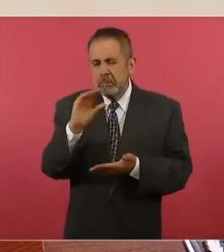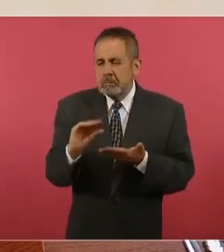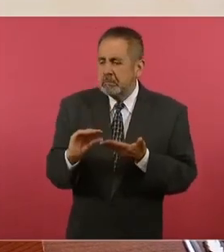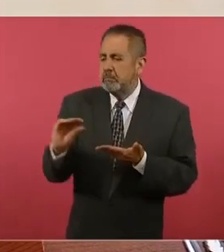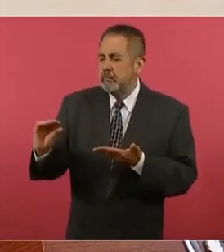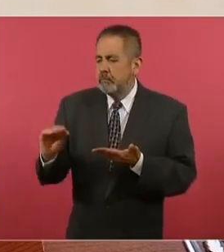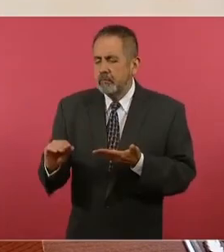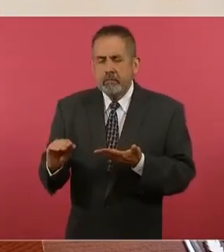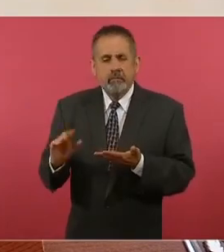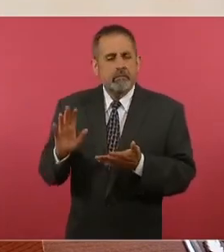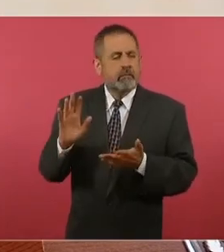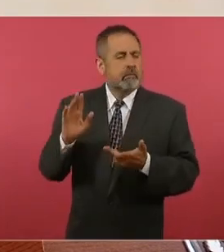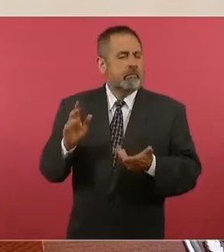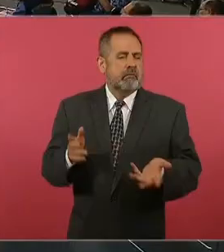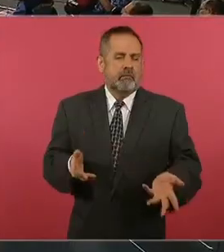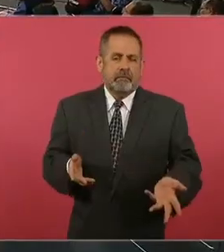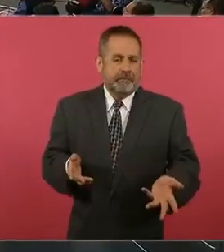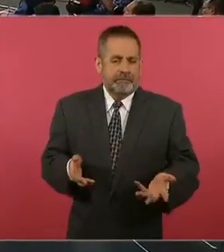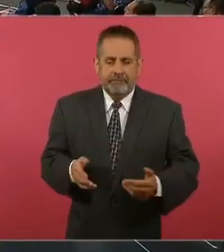Se estaría hablando de